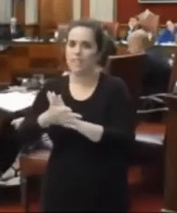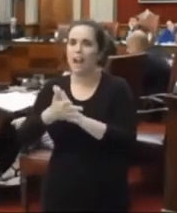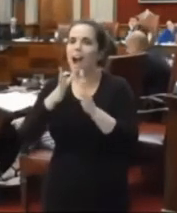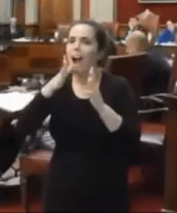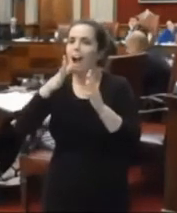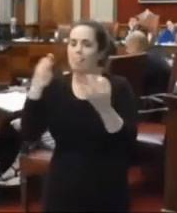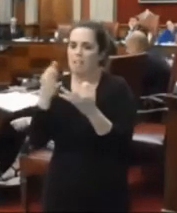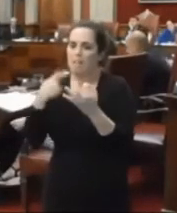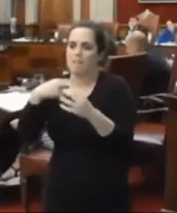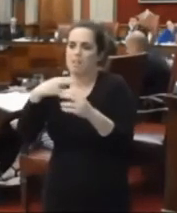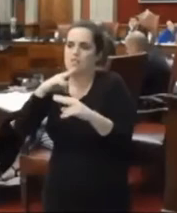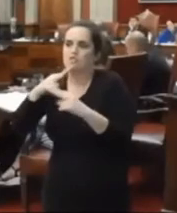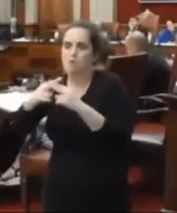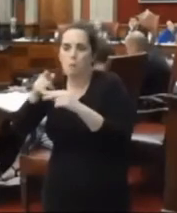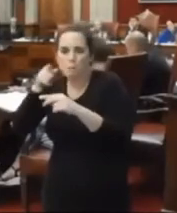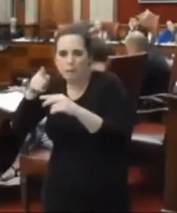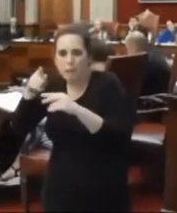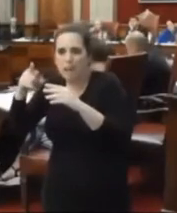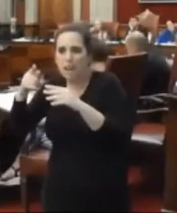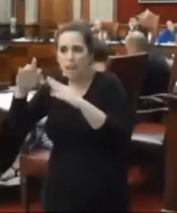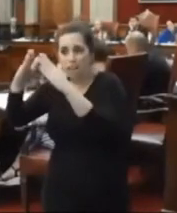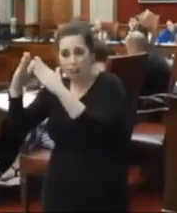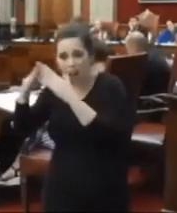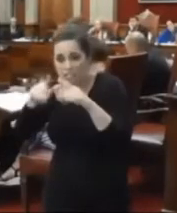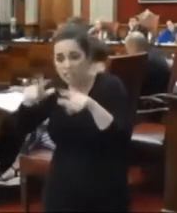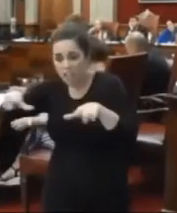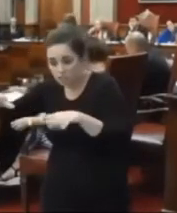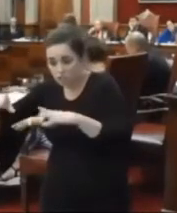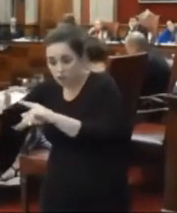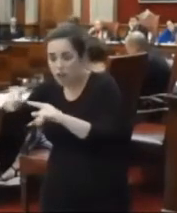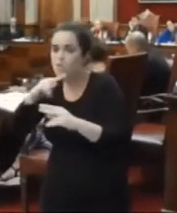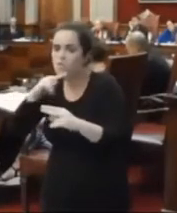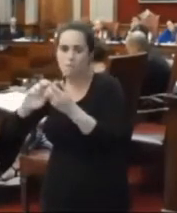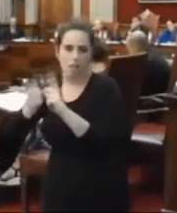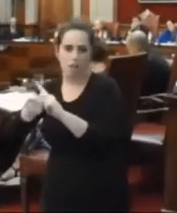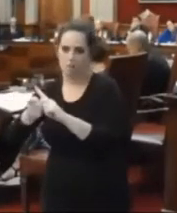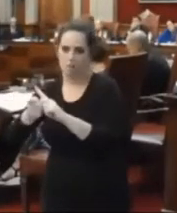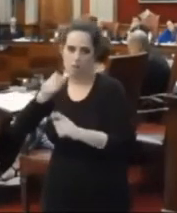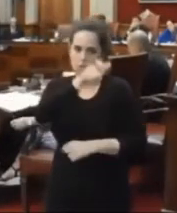auténticos propietarios en el registro.